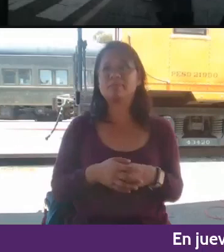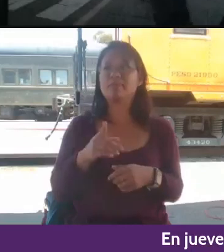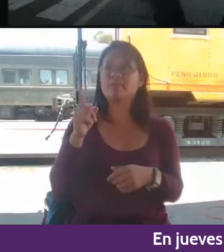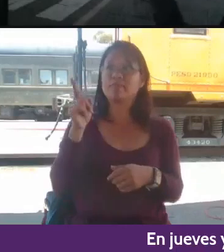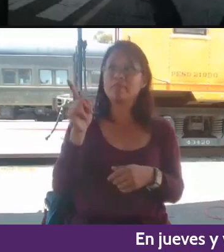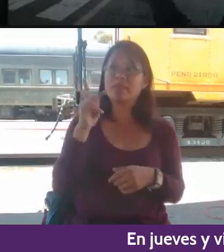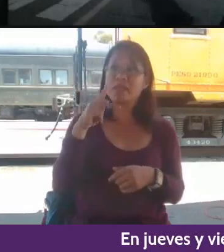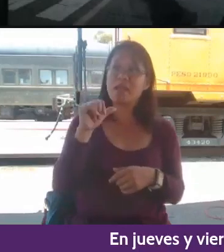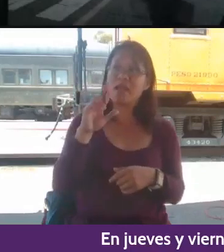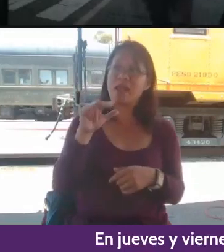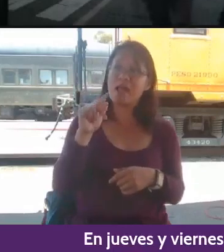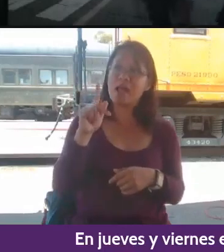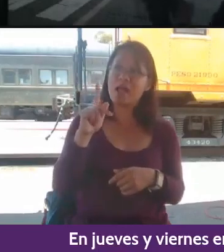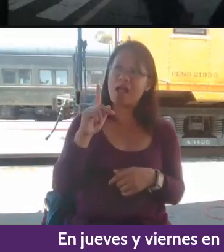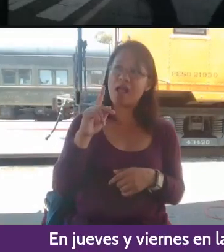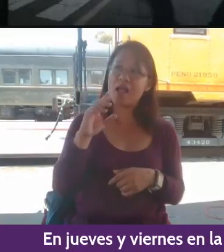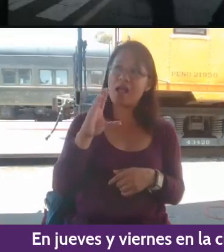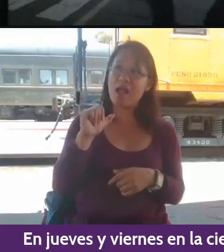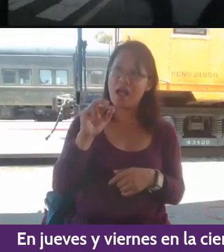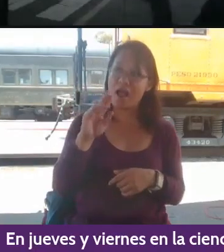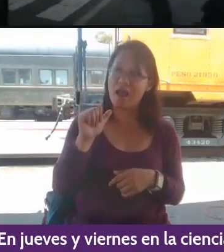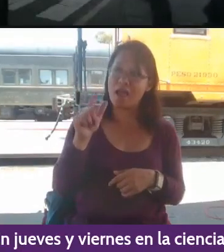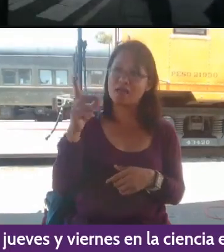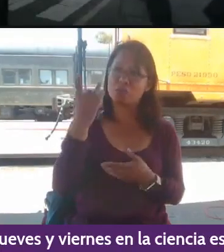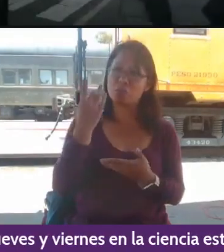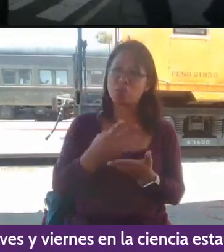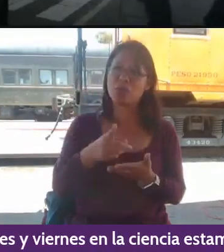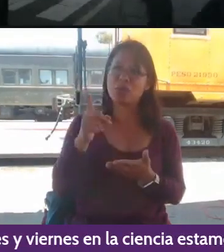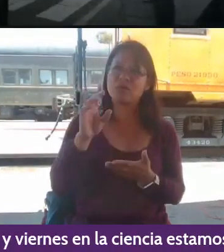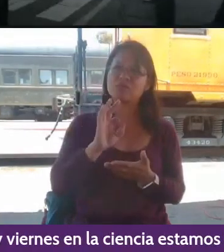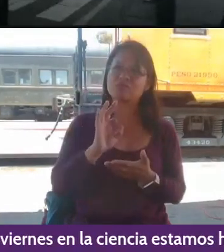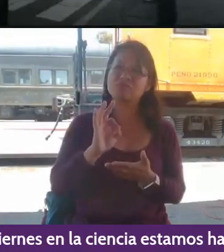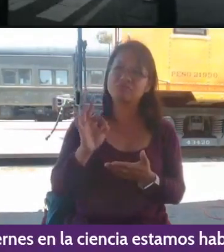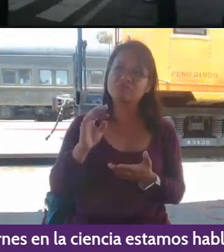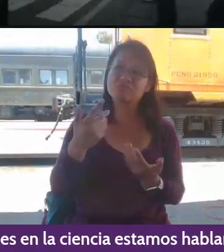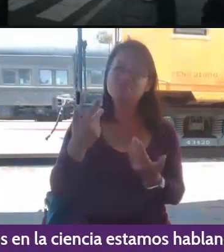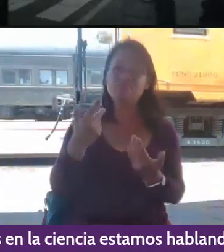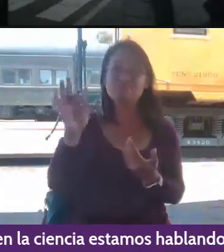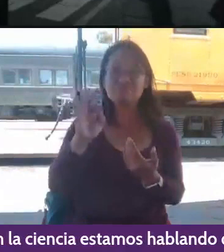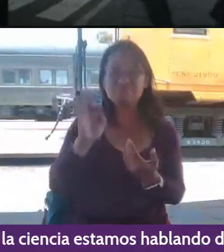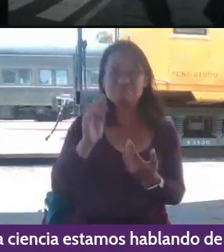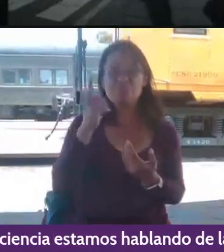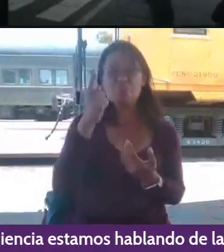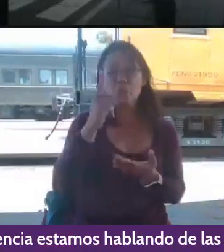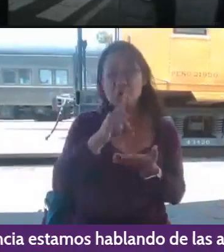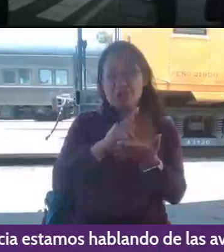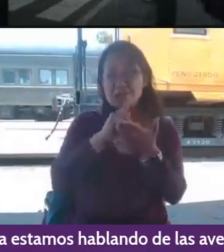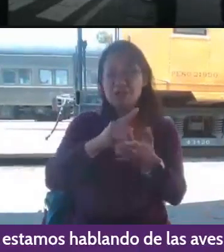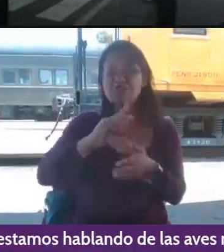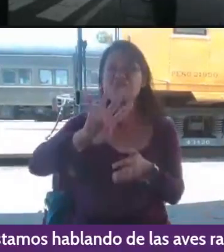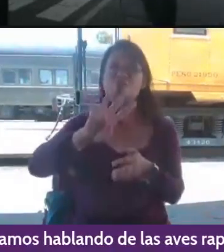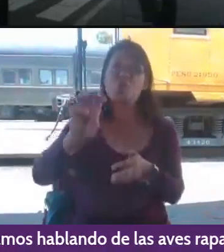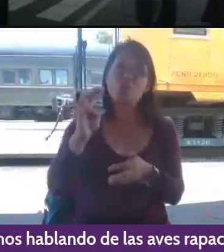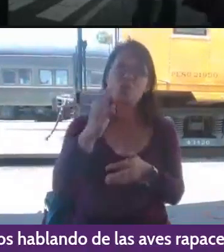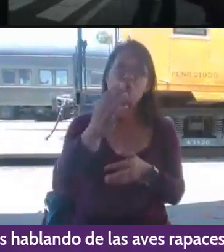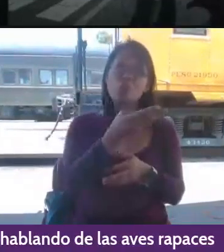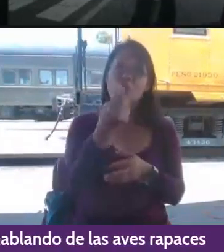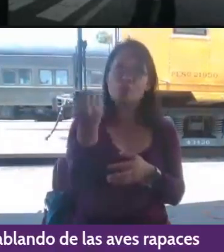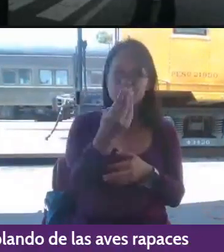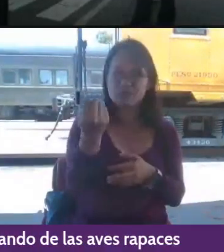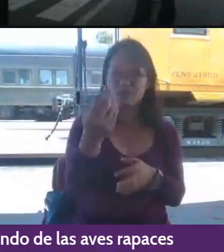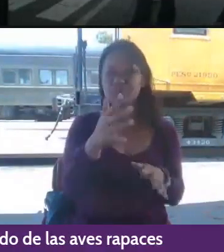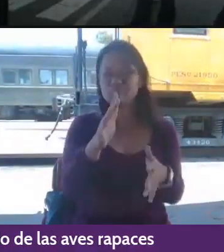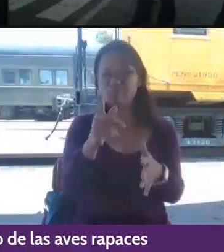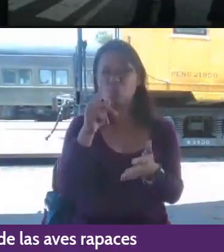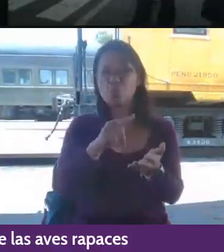caracara de estas aves, es el único de estos tres que traemos, es el único que podría llegar a superar el kilo, entre 900 y 1,100 kilos más o menos, ¿no?